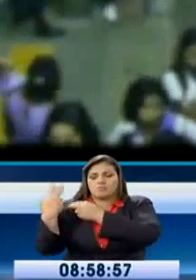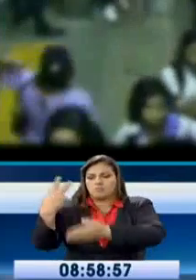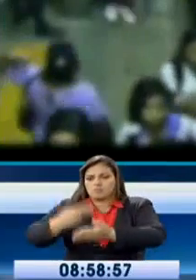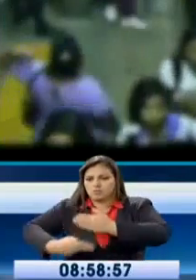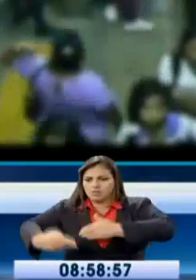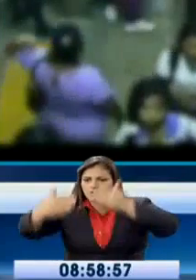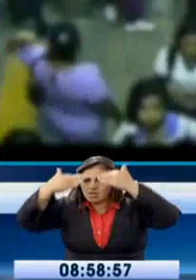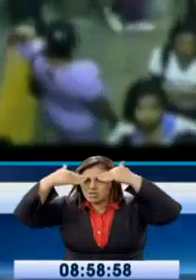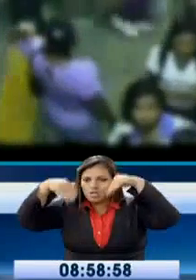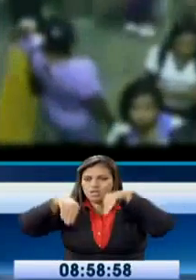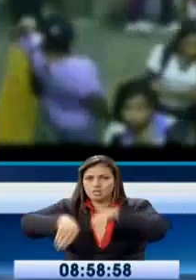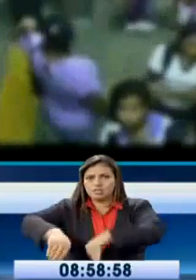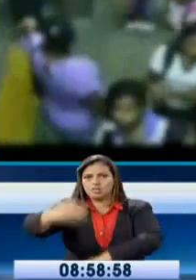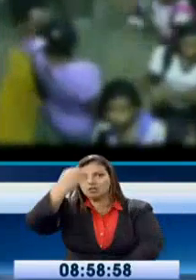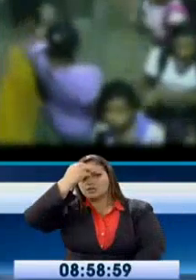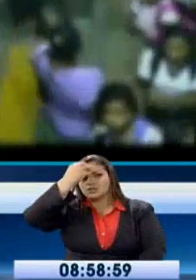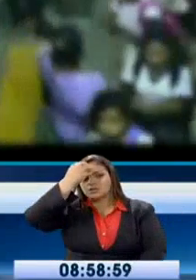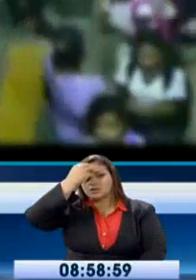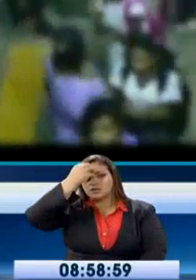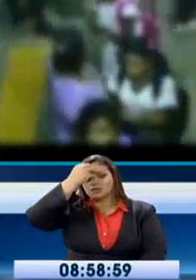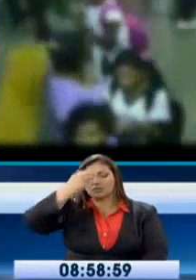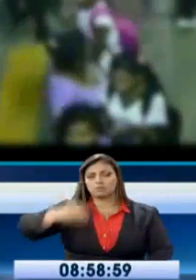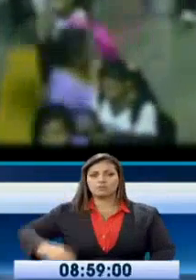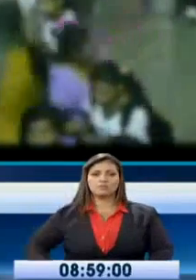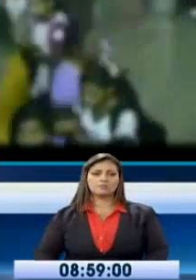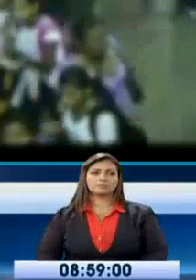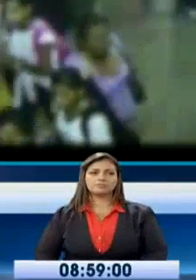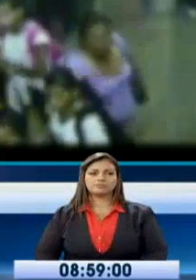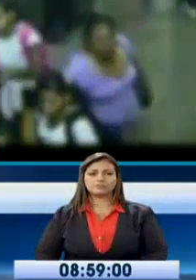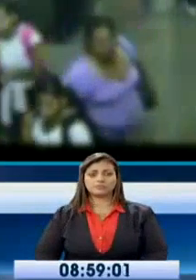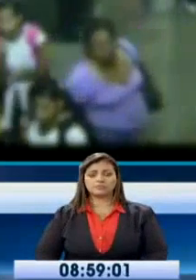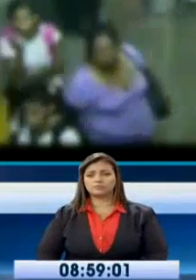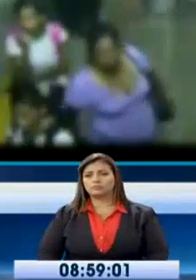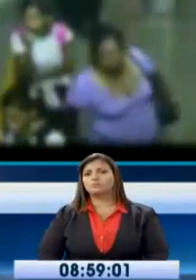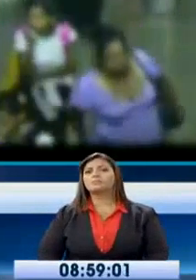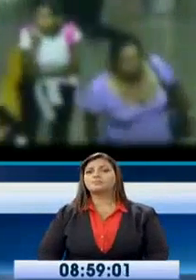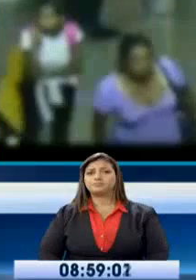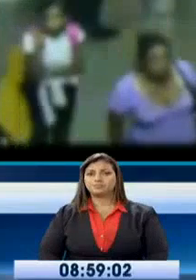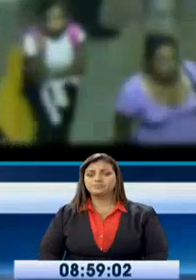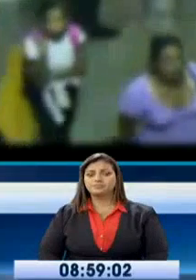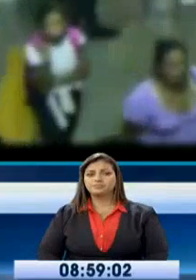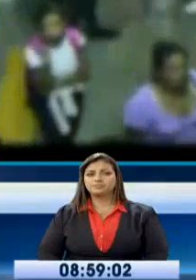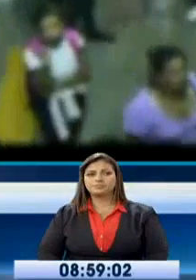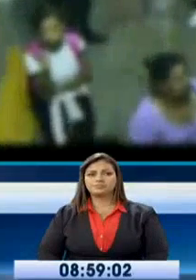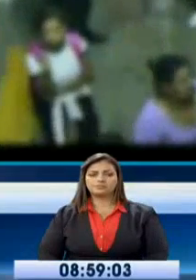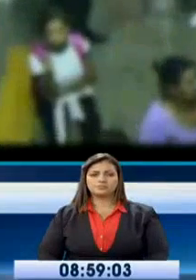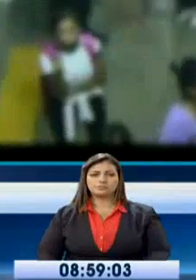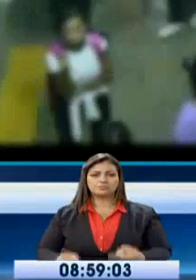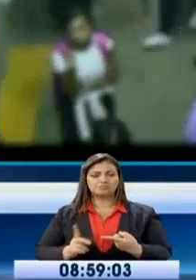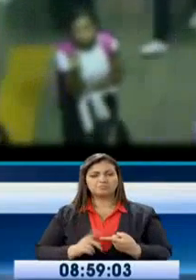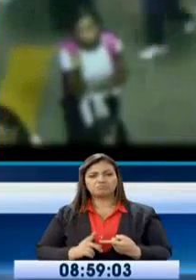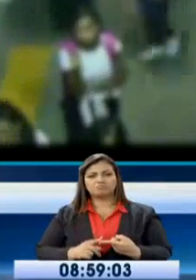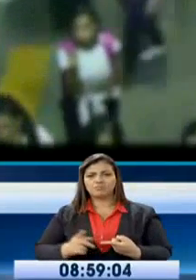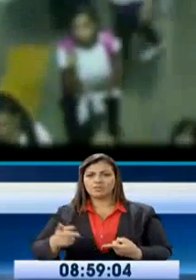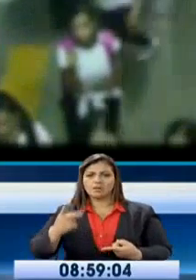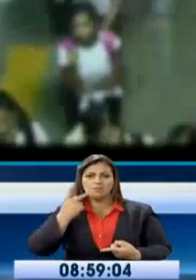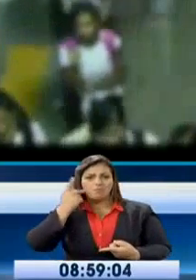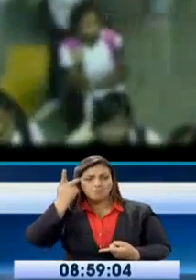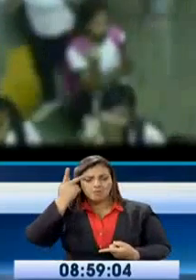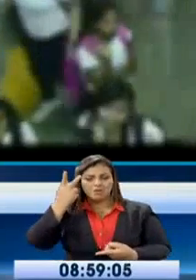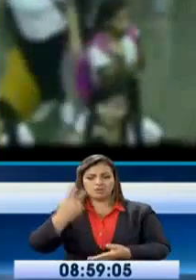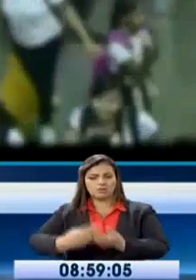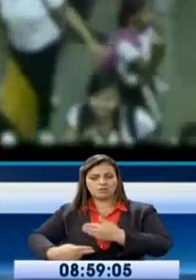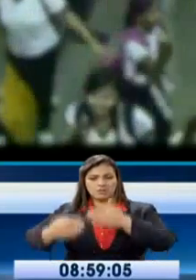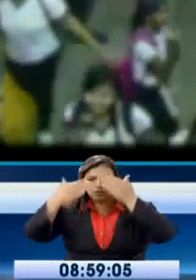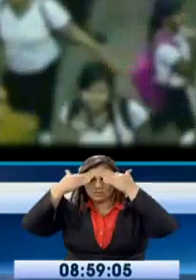sus padres. La educación en casa, exacto. La educación es en casa. O una mezcla de todo también puede ser, ¿no? Puede ser. Pero pienso que los